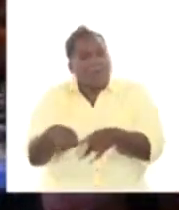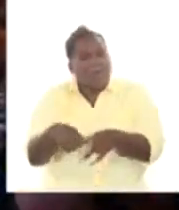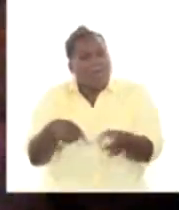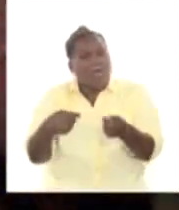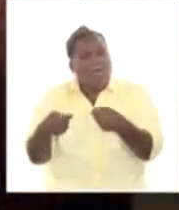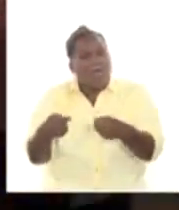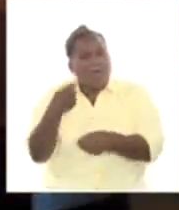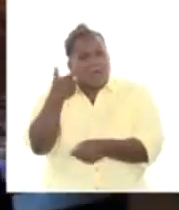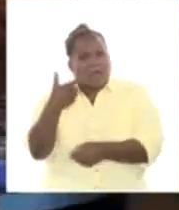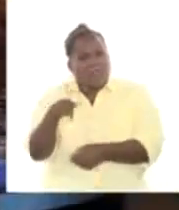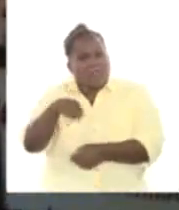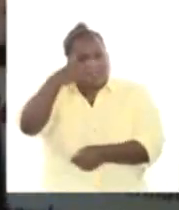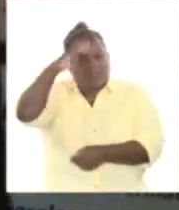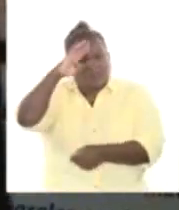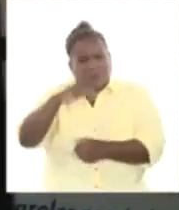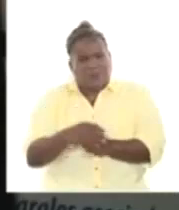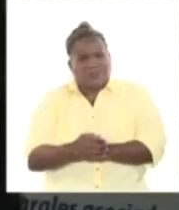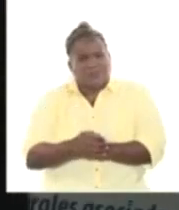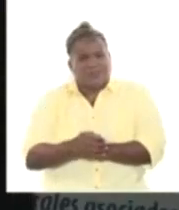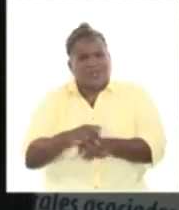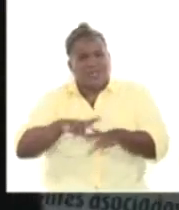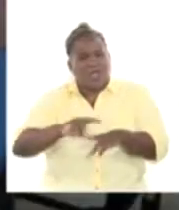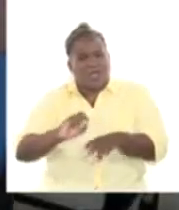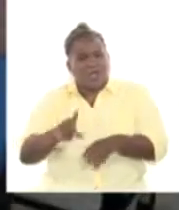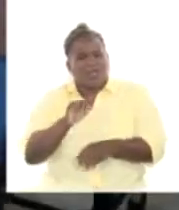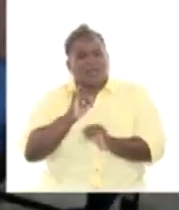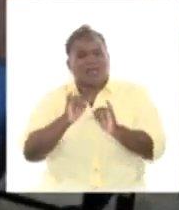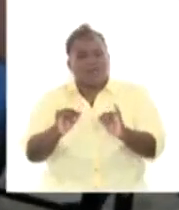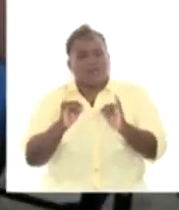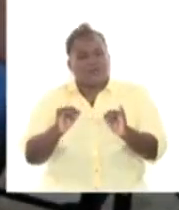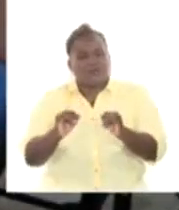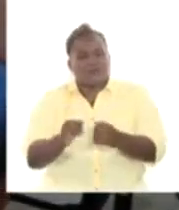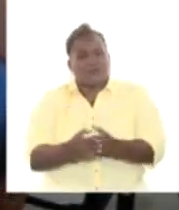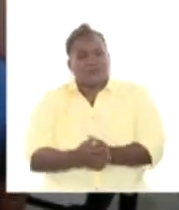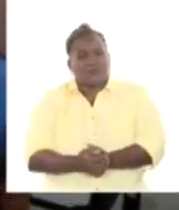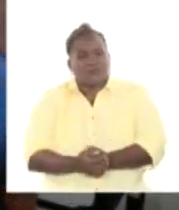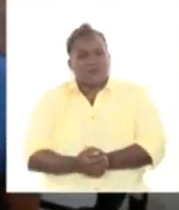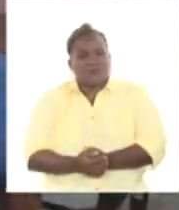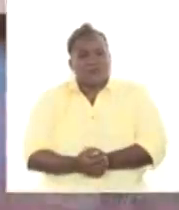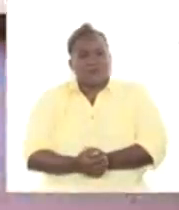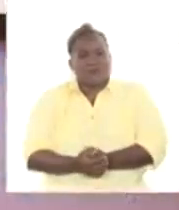importantes del país. Desde Holguín, Iván Romero, Sistema Informativo de la Televisión Cubana.